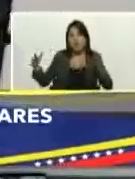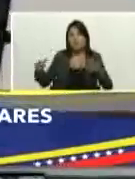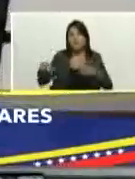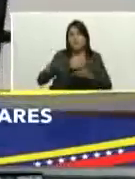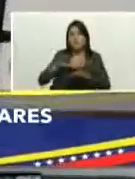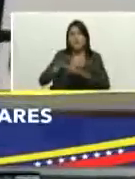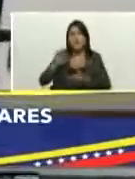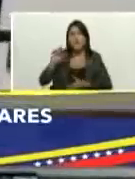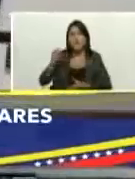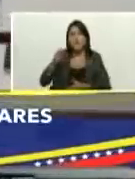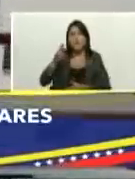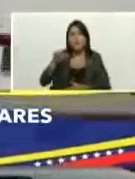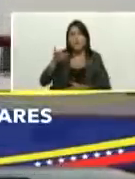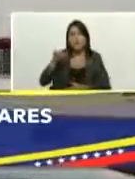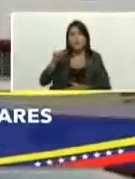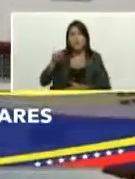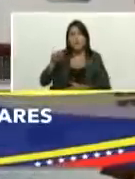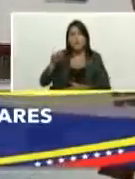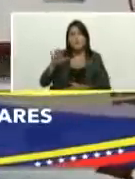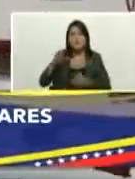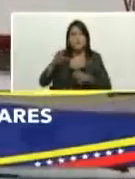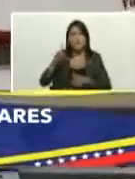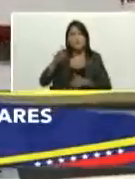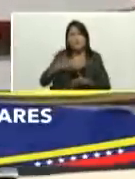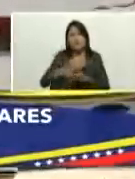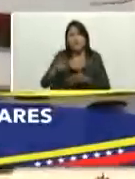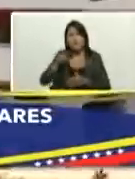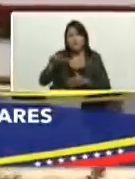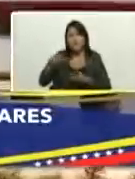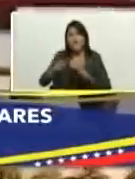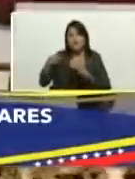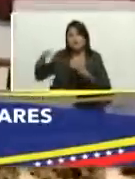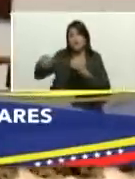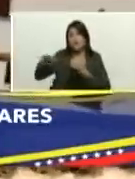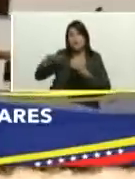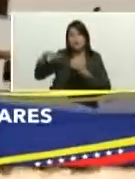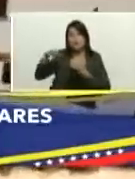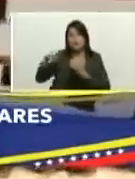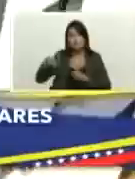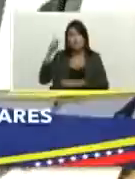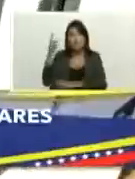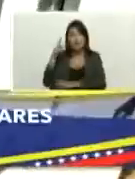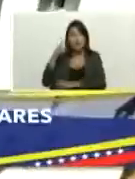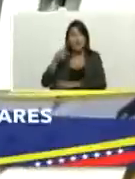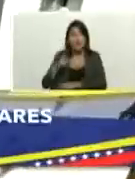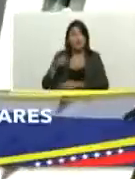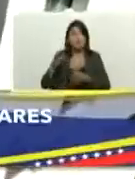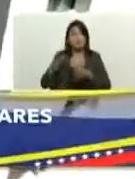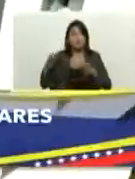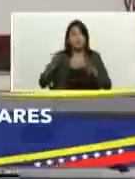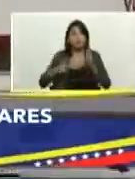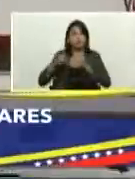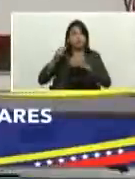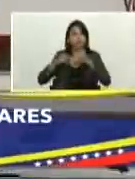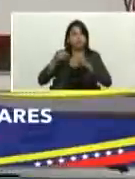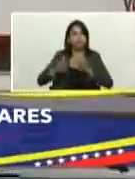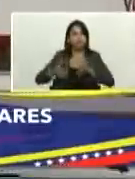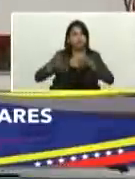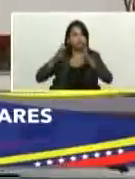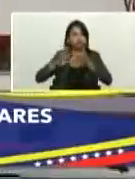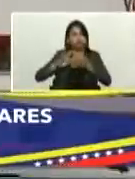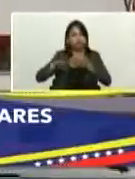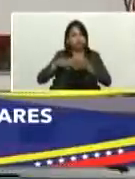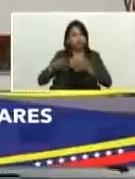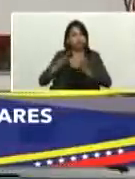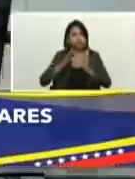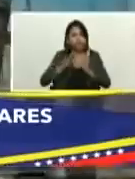Estamos alrededor de 1 millón de habitantes. Y esta es la parroquia que más ha crecido, y ha crecido sobre todo porque se ha planificado en